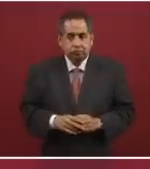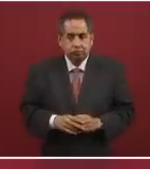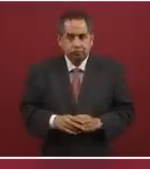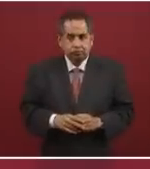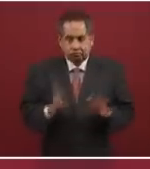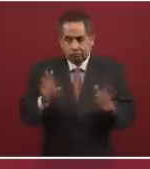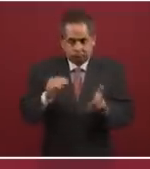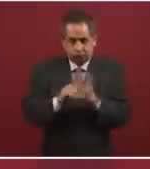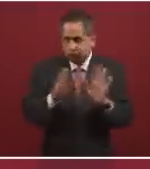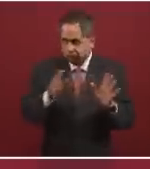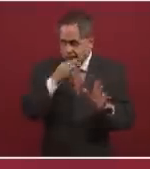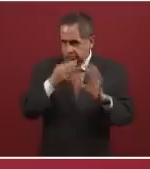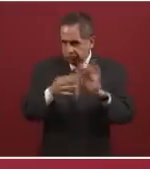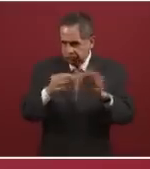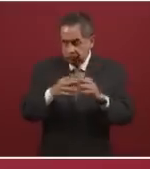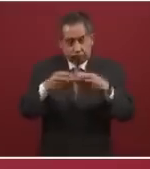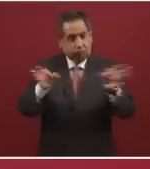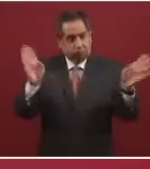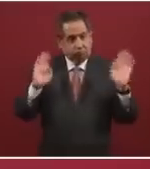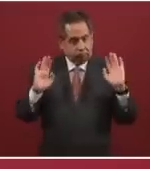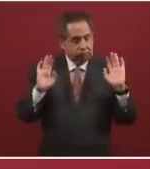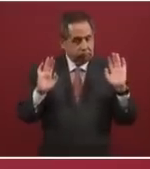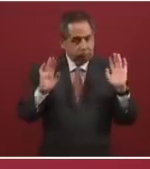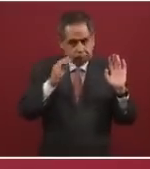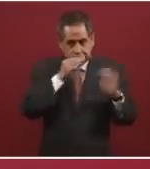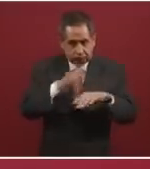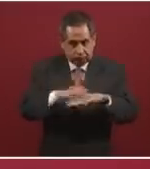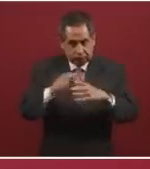Te estoy hablando público.